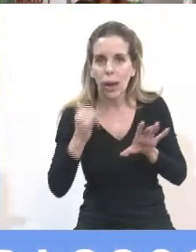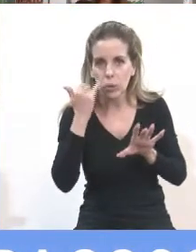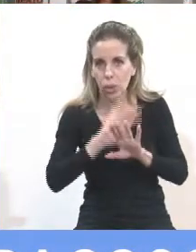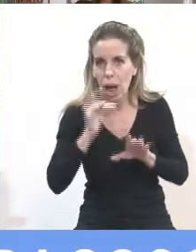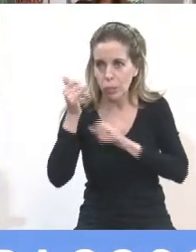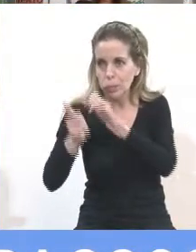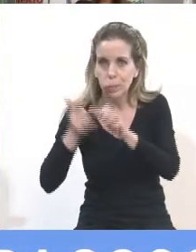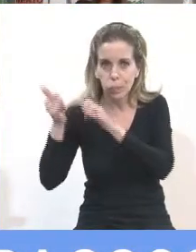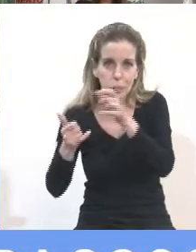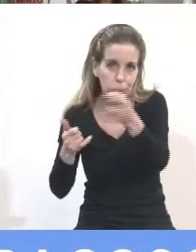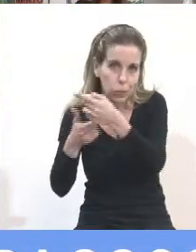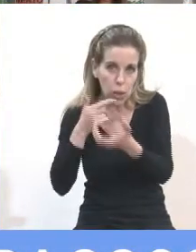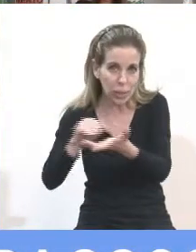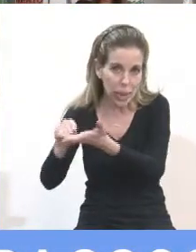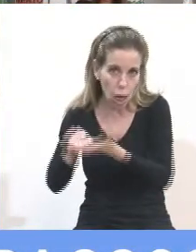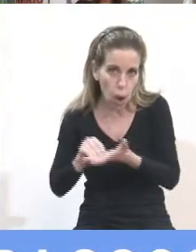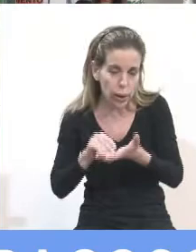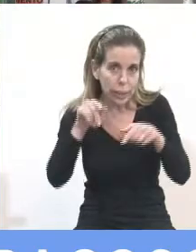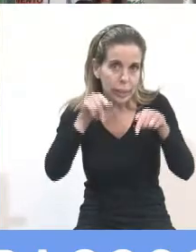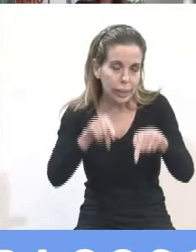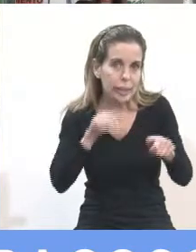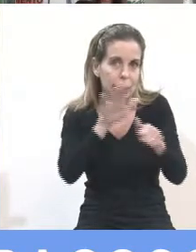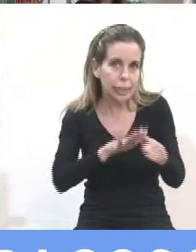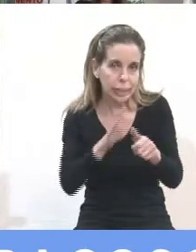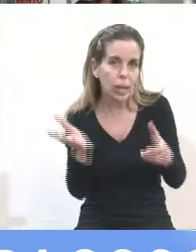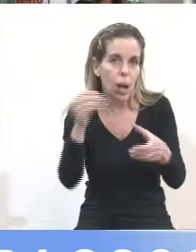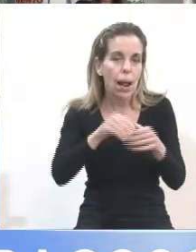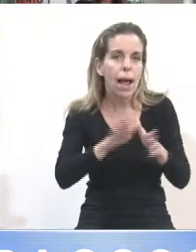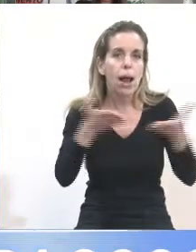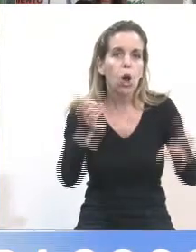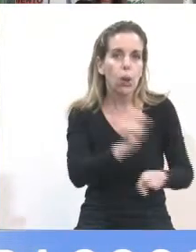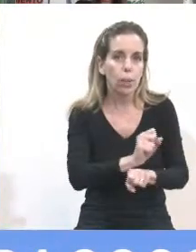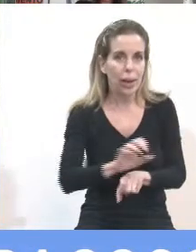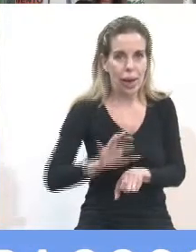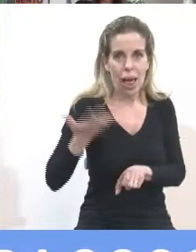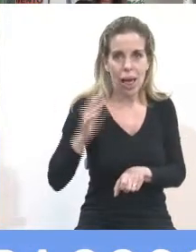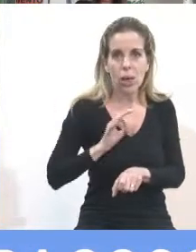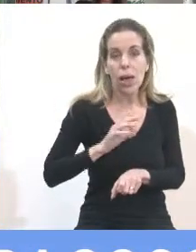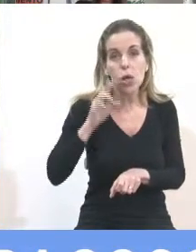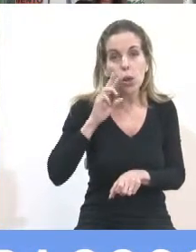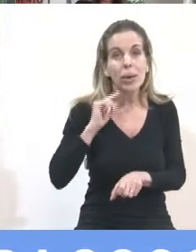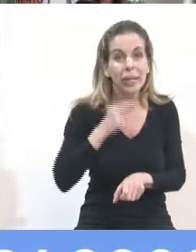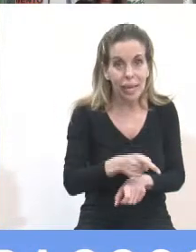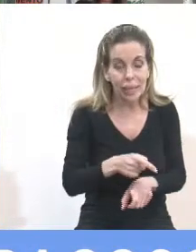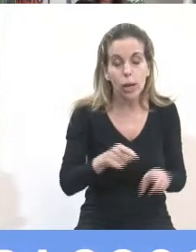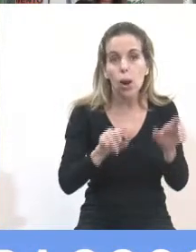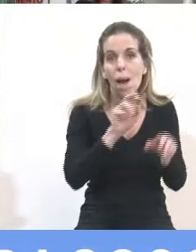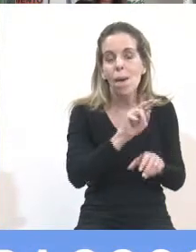acá que el ciberacoso o grooming se incorporó al Código Penal en el 2013 con la Ley